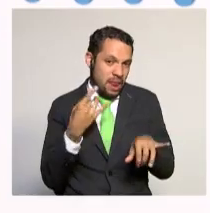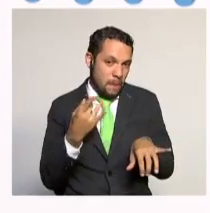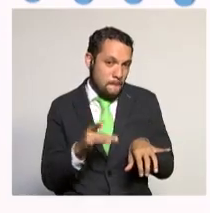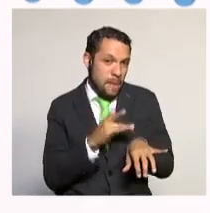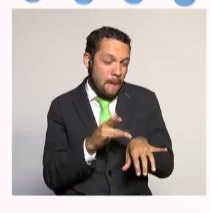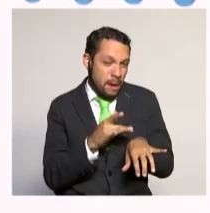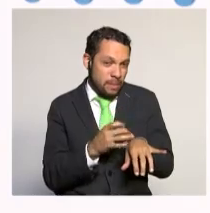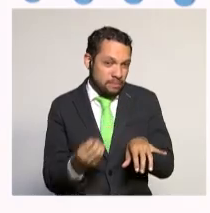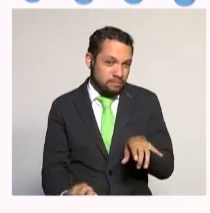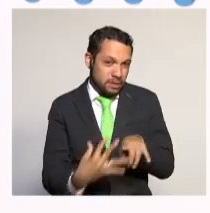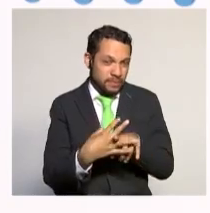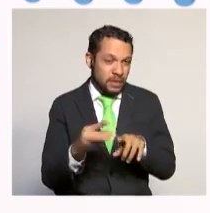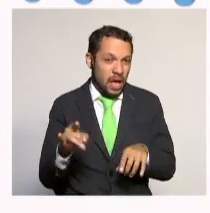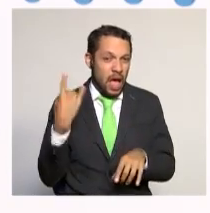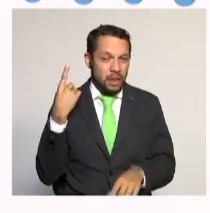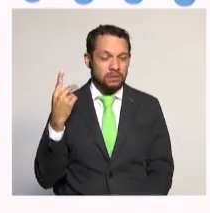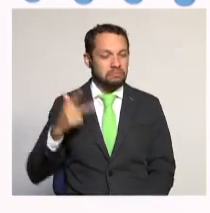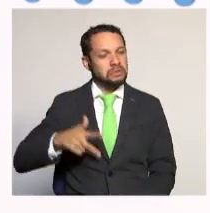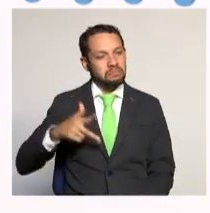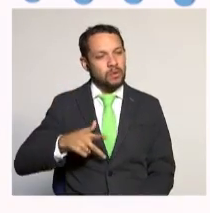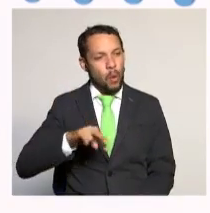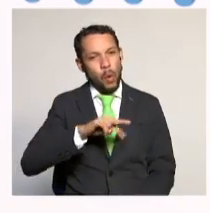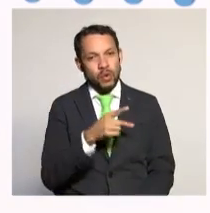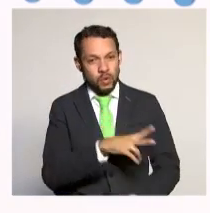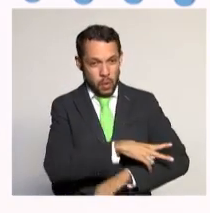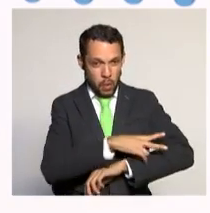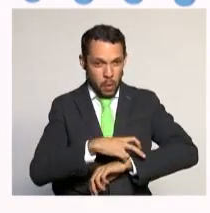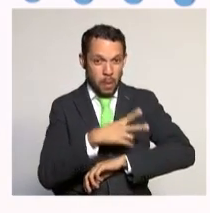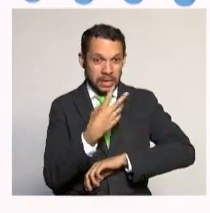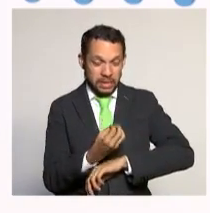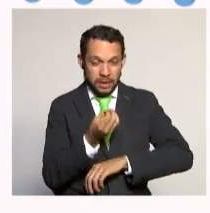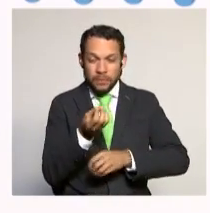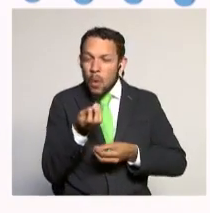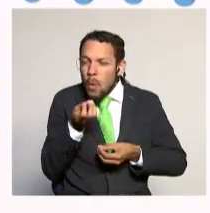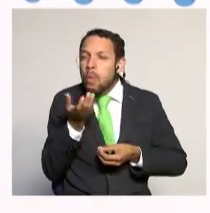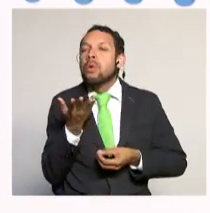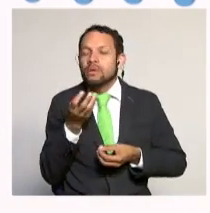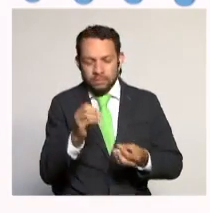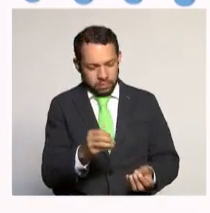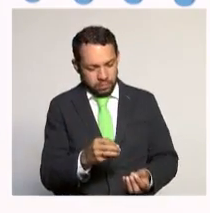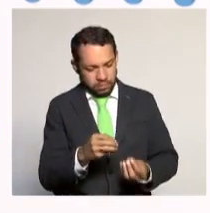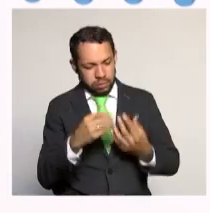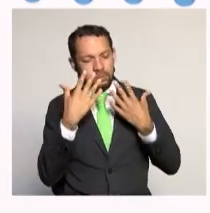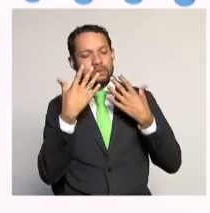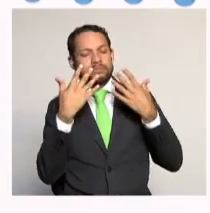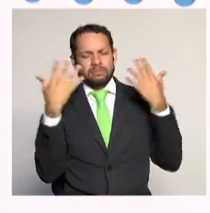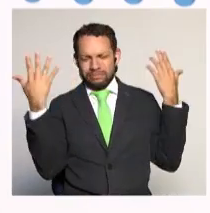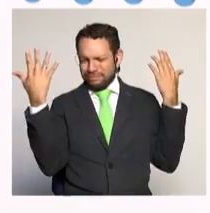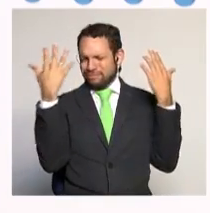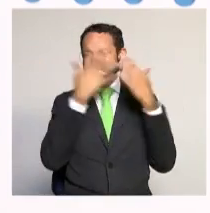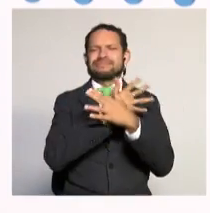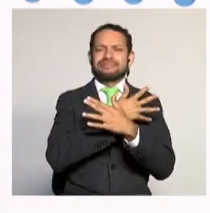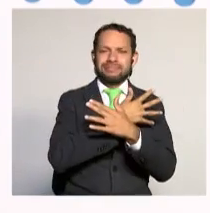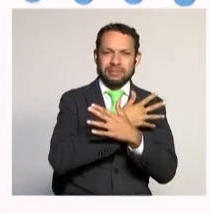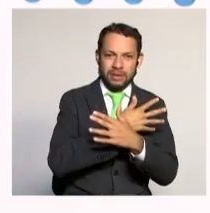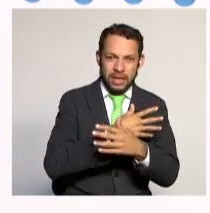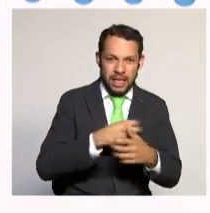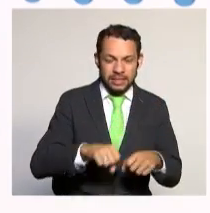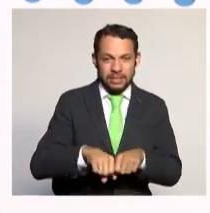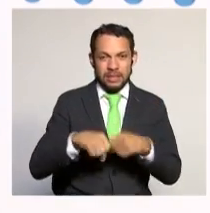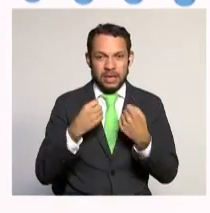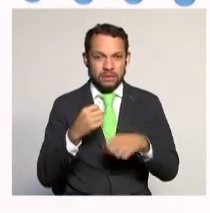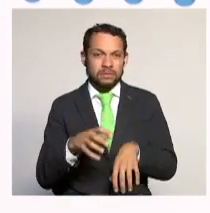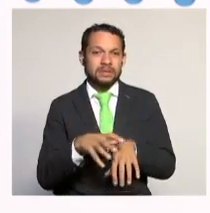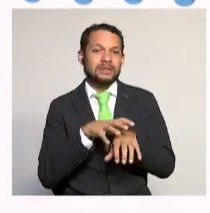persona básicamente va a desarrollar la enfermedad de Alzheimer y le han dado escopolamina, la alteración de la corteza cerebral,